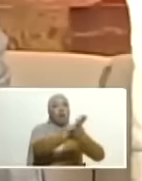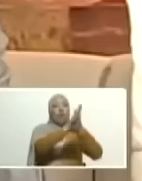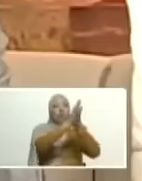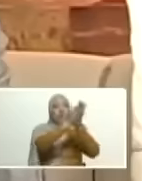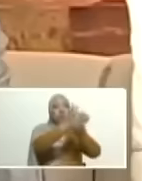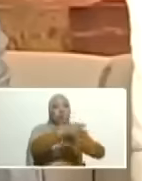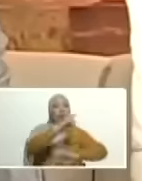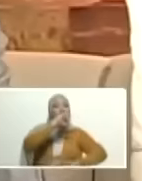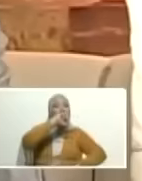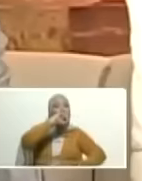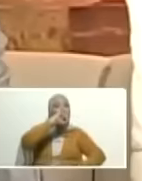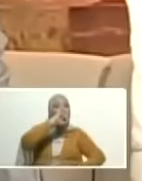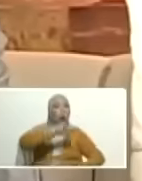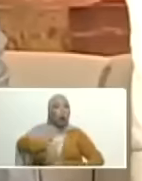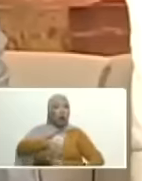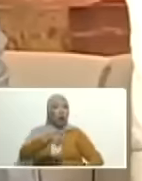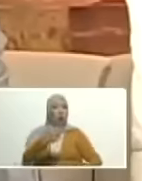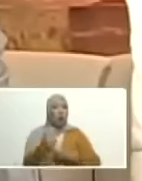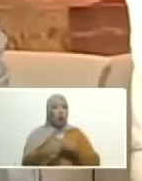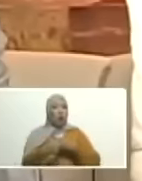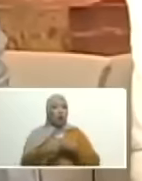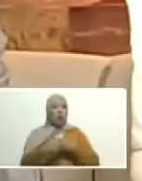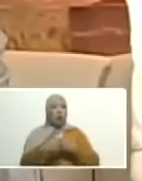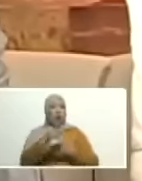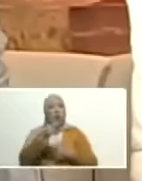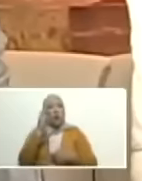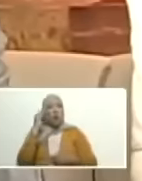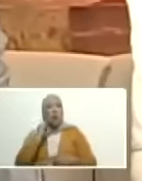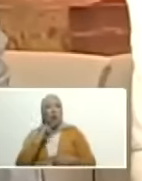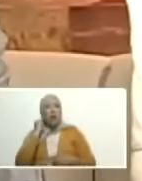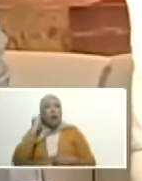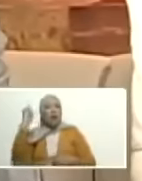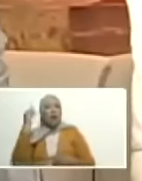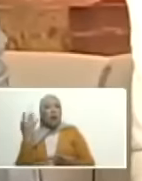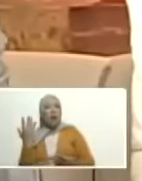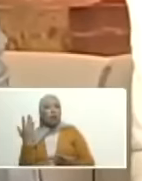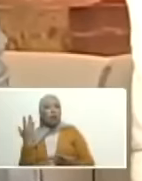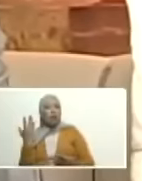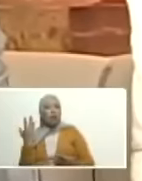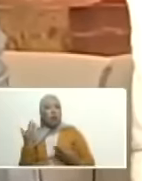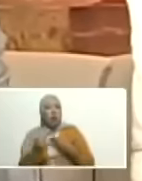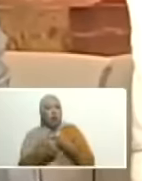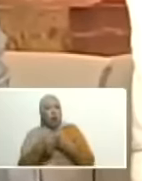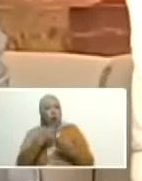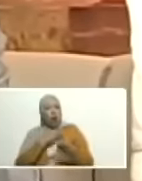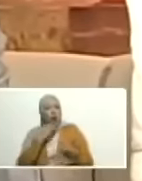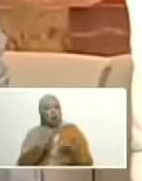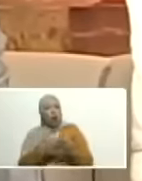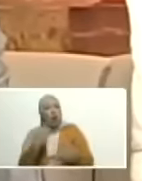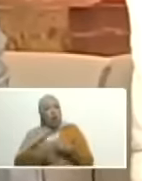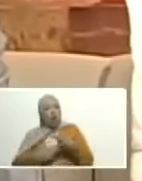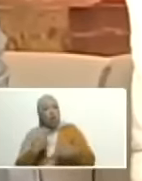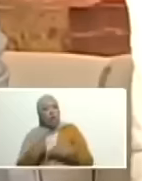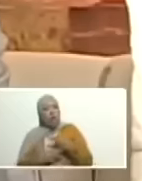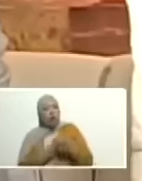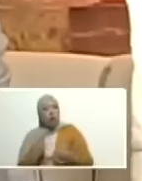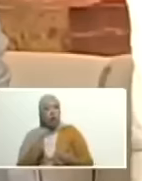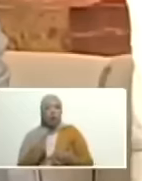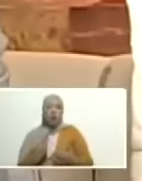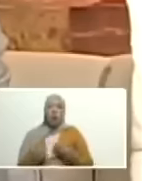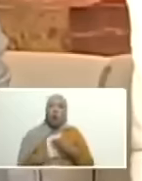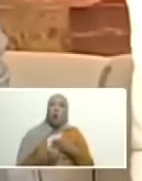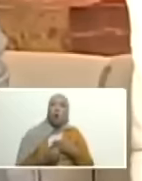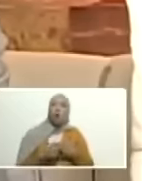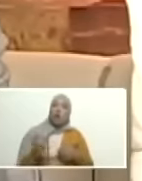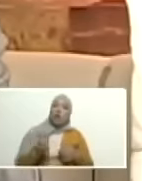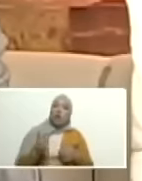odios contra el ideal bolivariano, contra el proyecto revolucionario, contra la